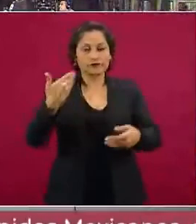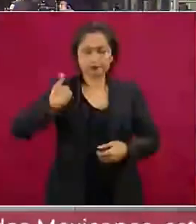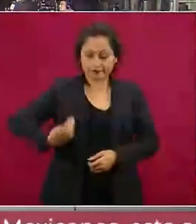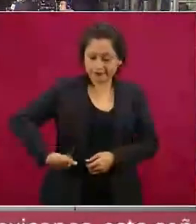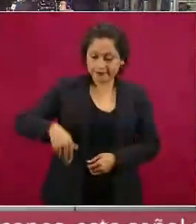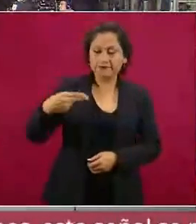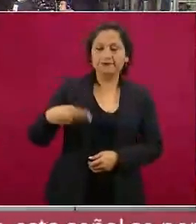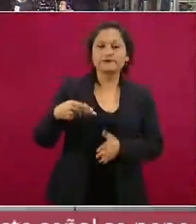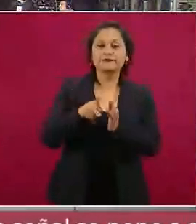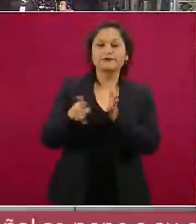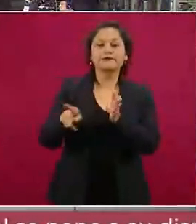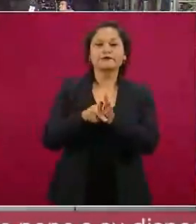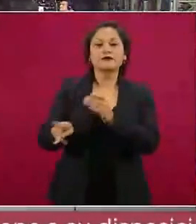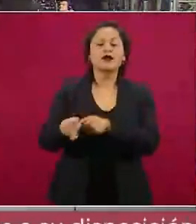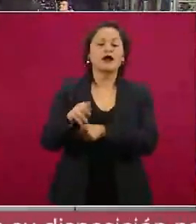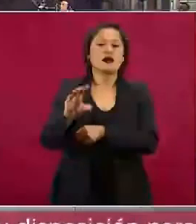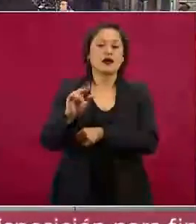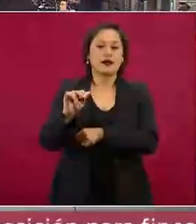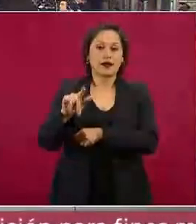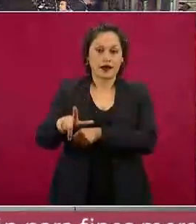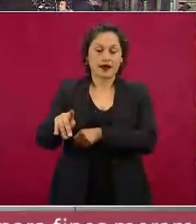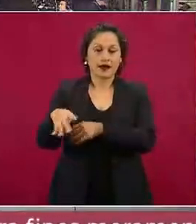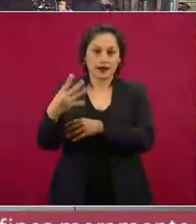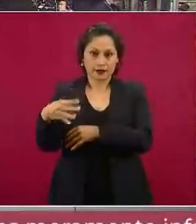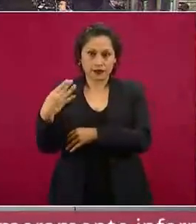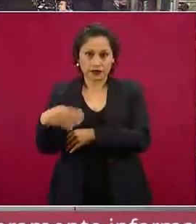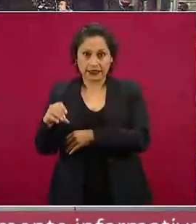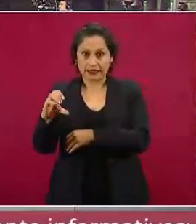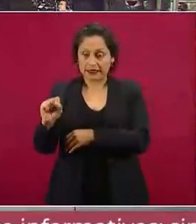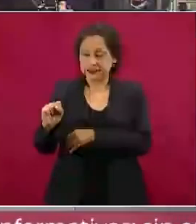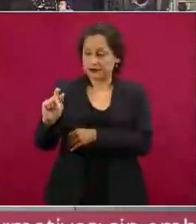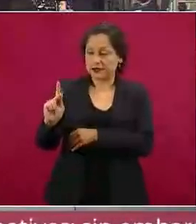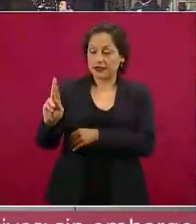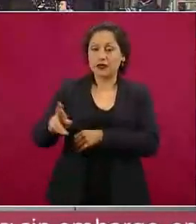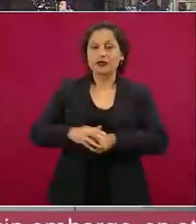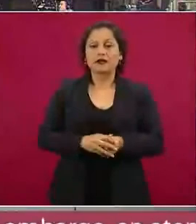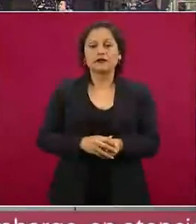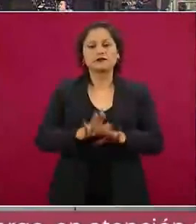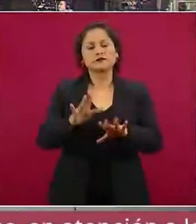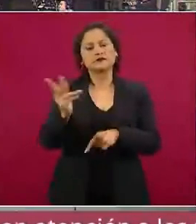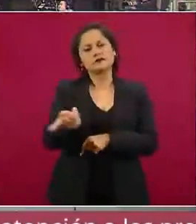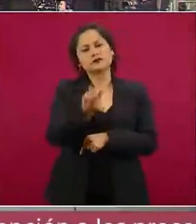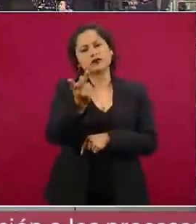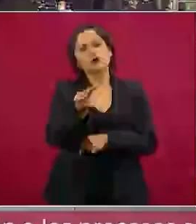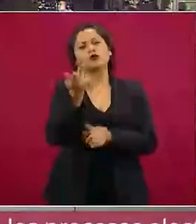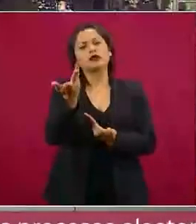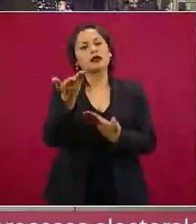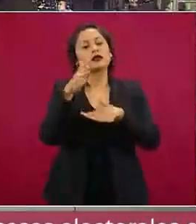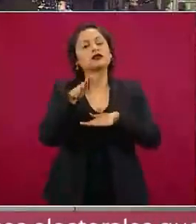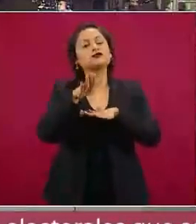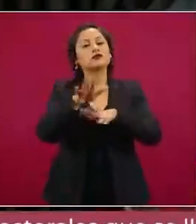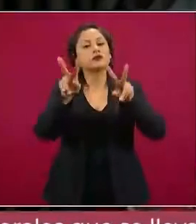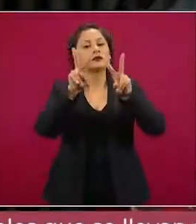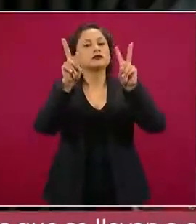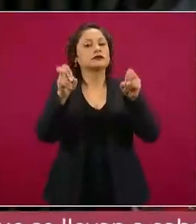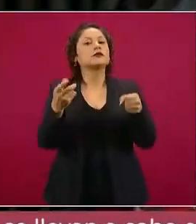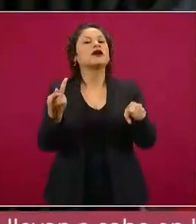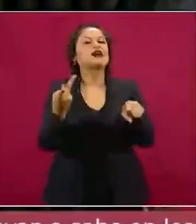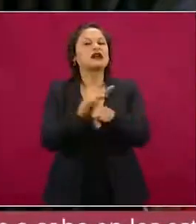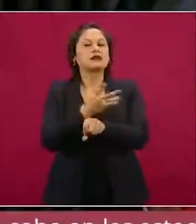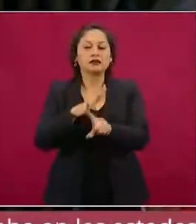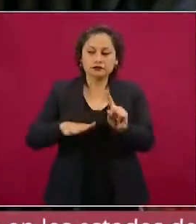Canal 14 del SPR. Preguntarle, presidente, frente al panorama innegable de las diferencias existentes entre